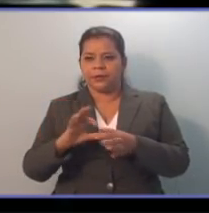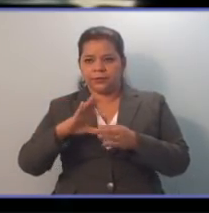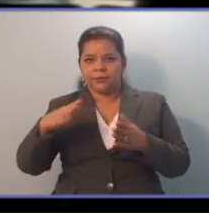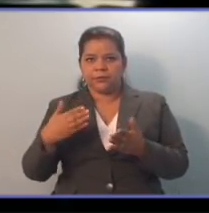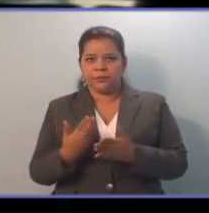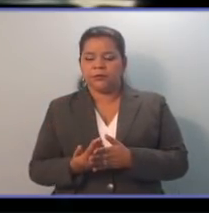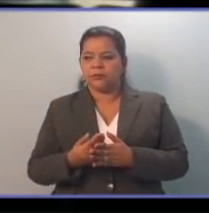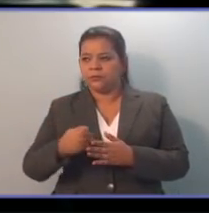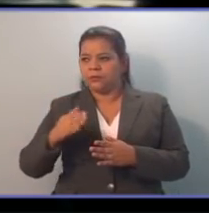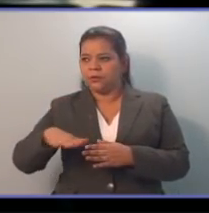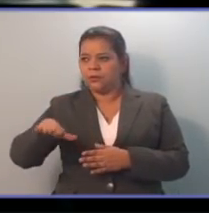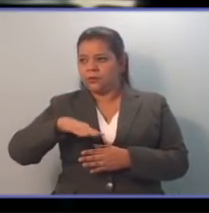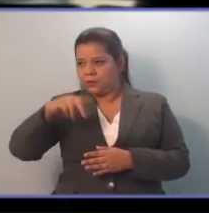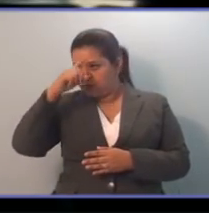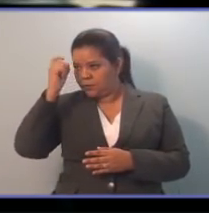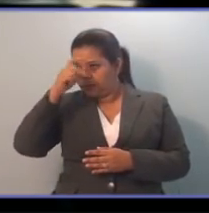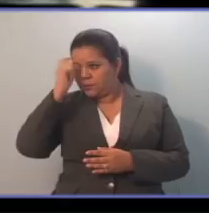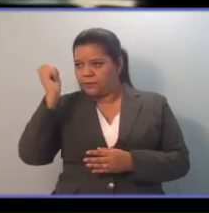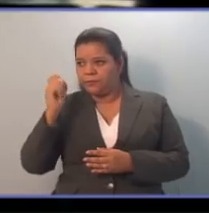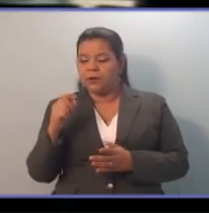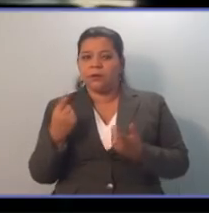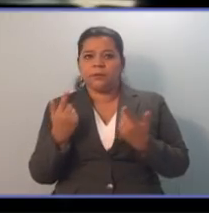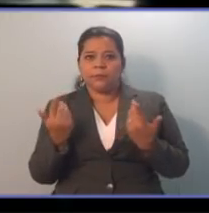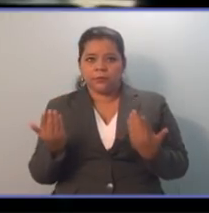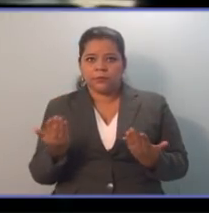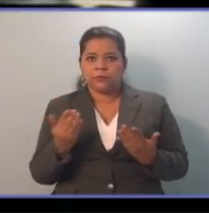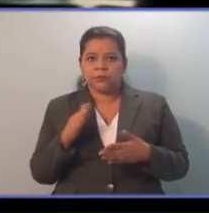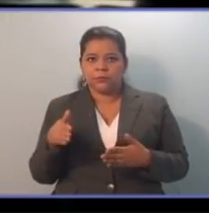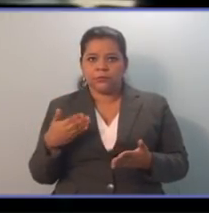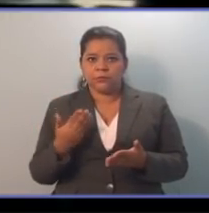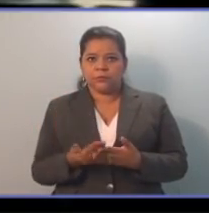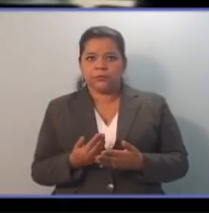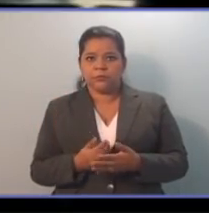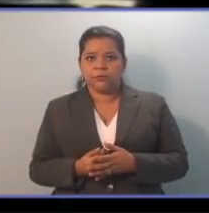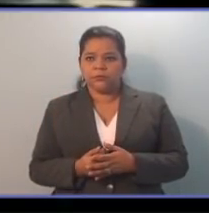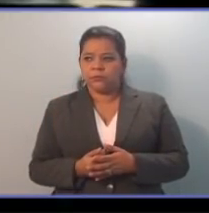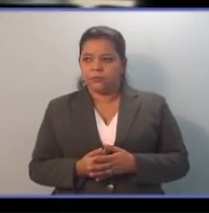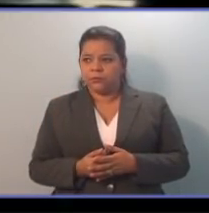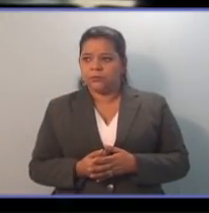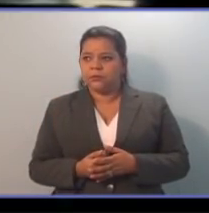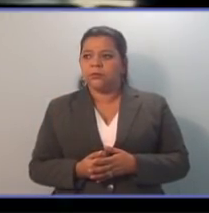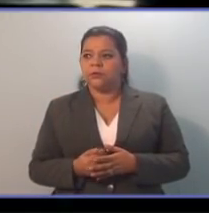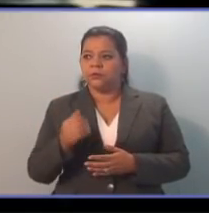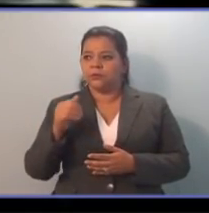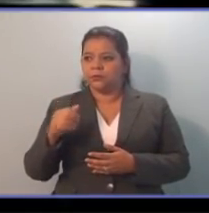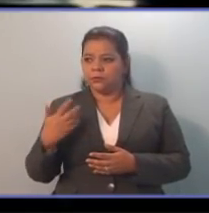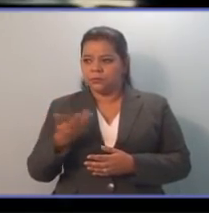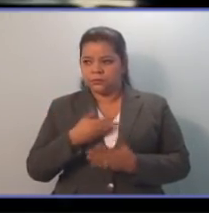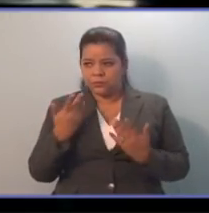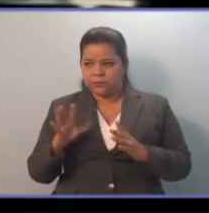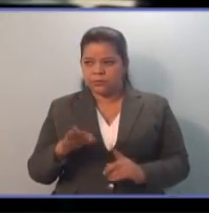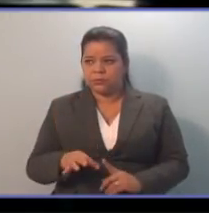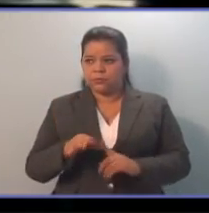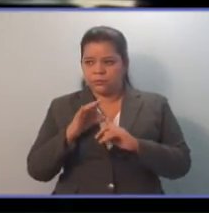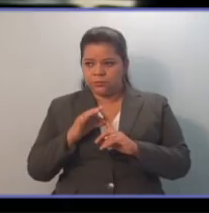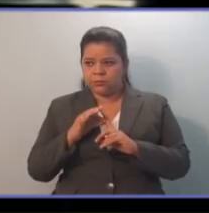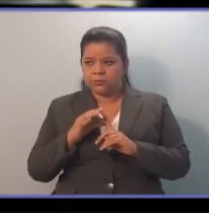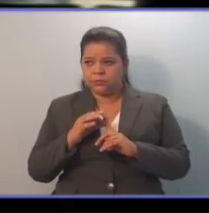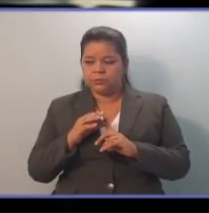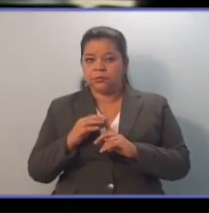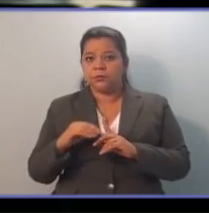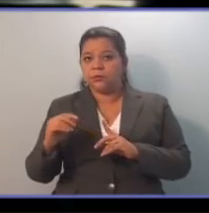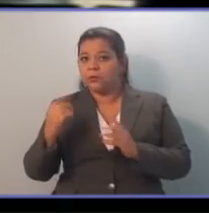de trabajo que usted pone a consideración nuestra en caso de ser electa.